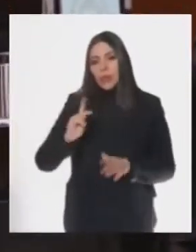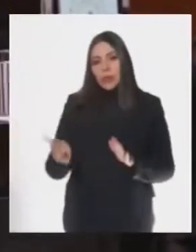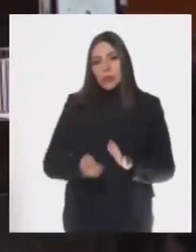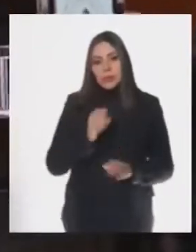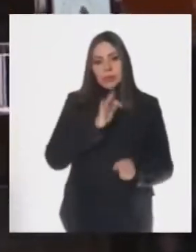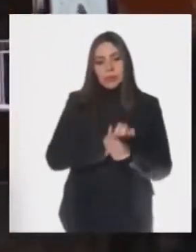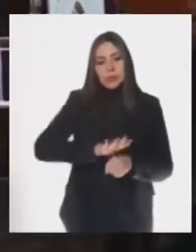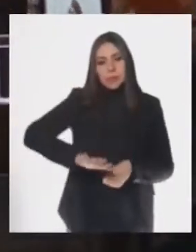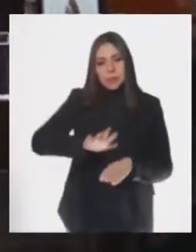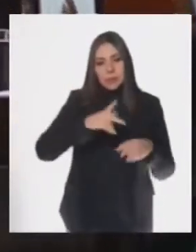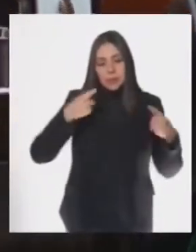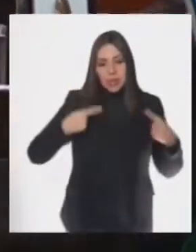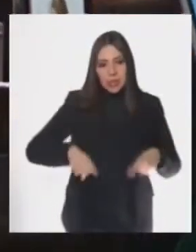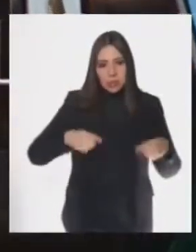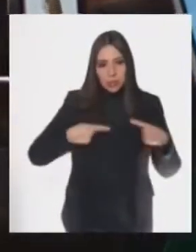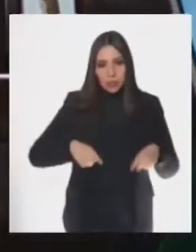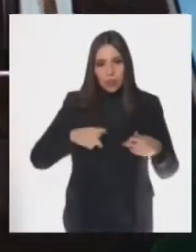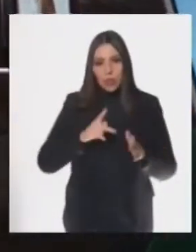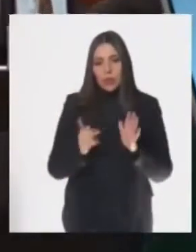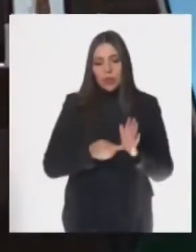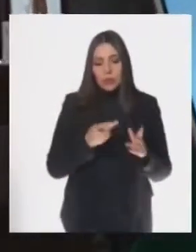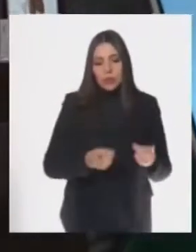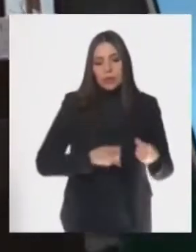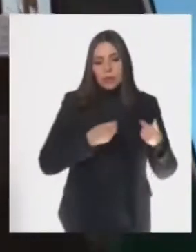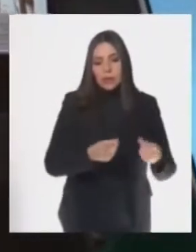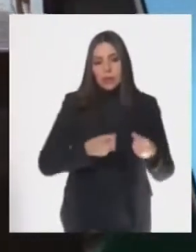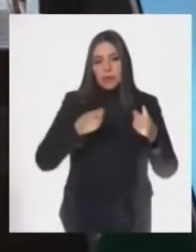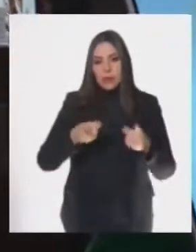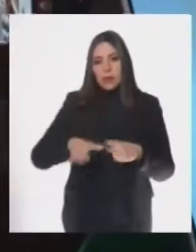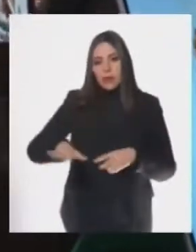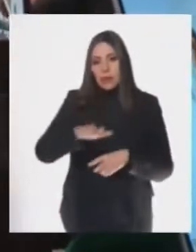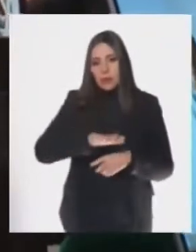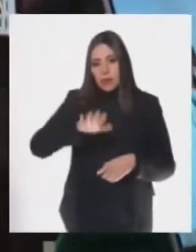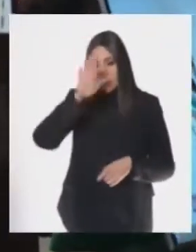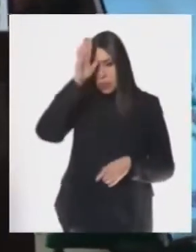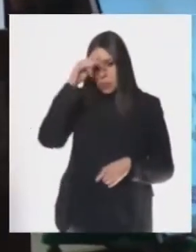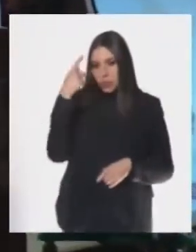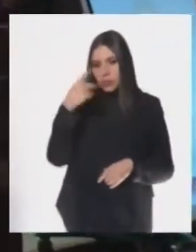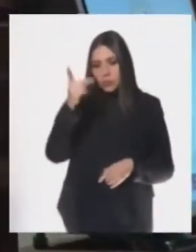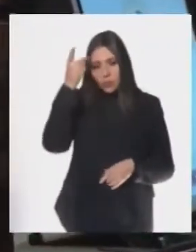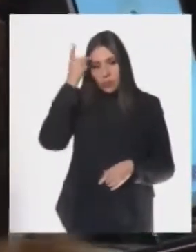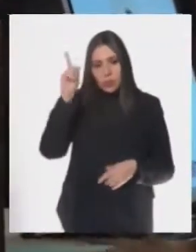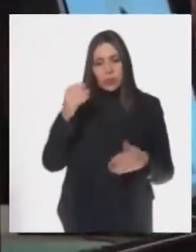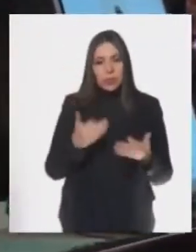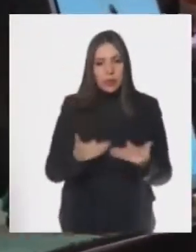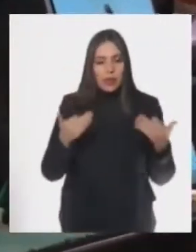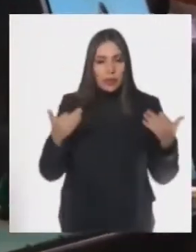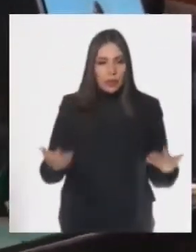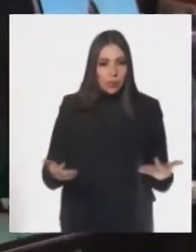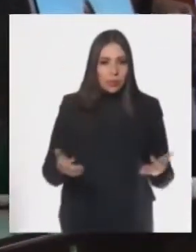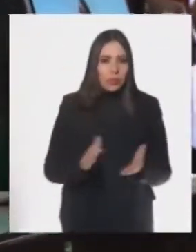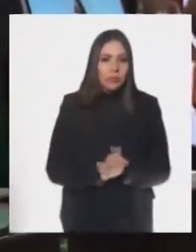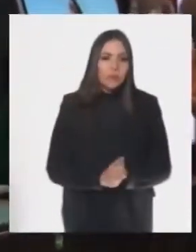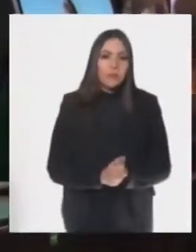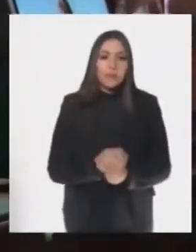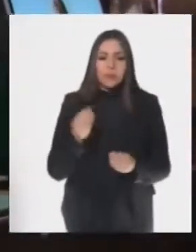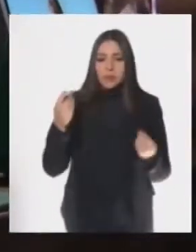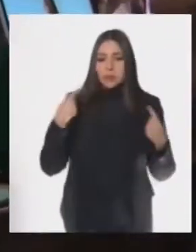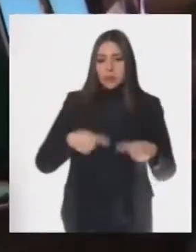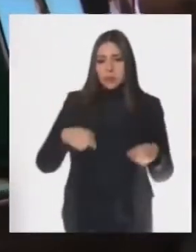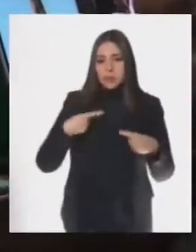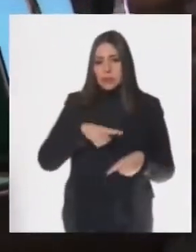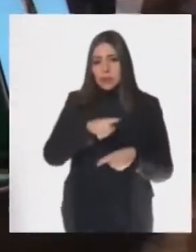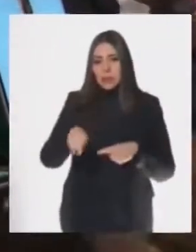nuevamente, se está dando la existencia de terratenientes. Muchos de los campesinos